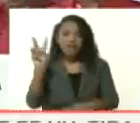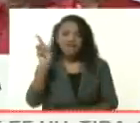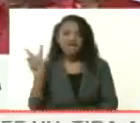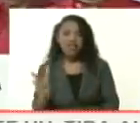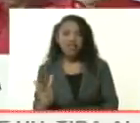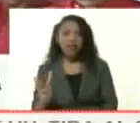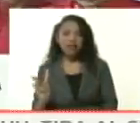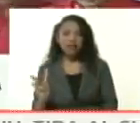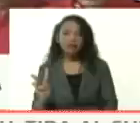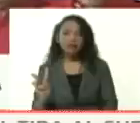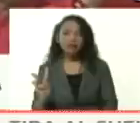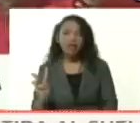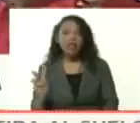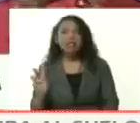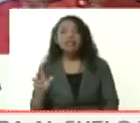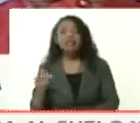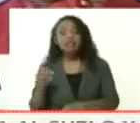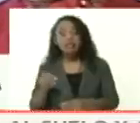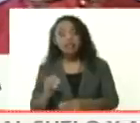Vietnam salió de una guerra.